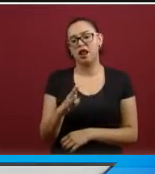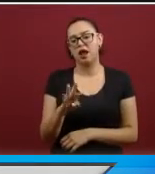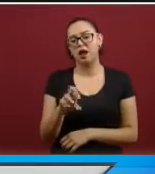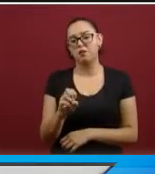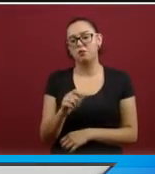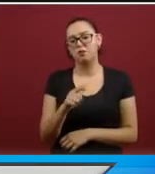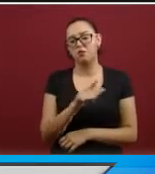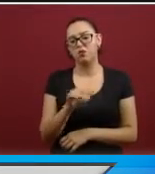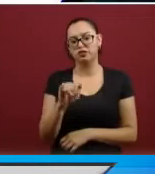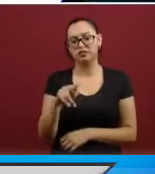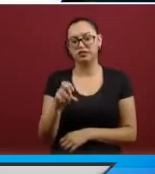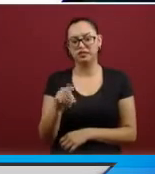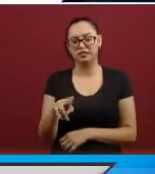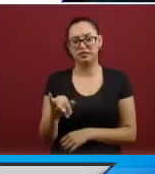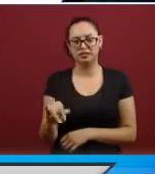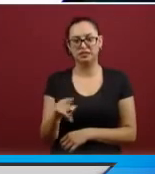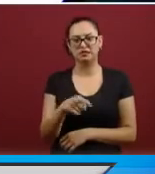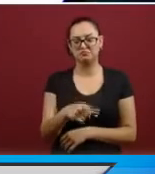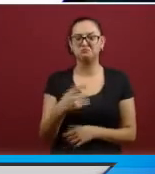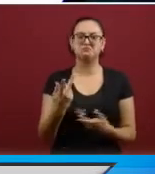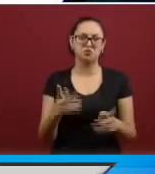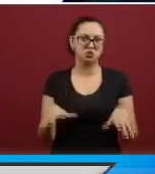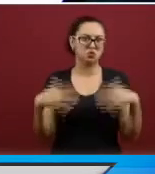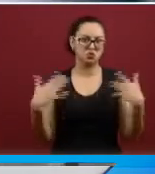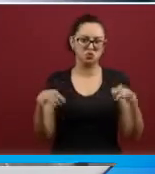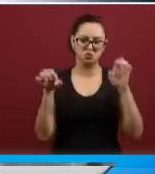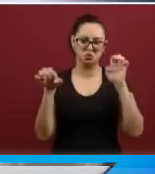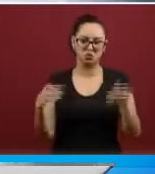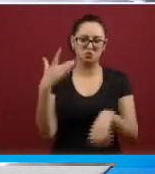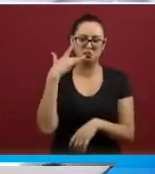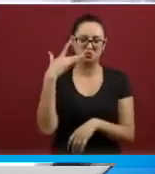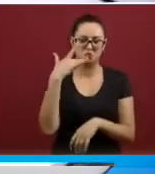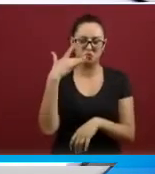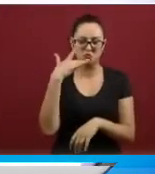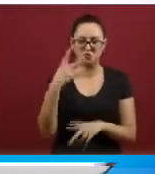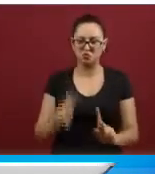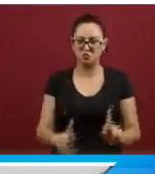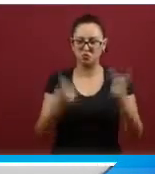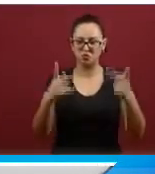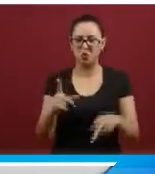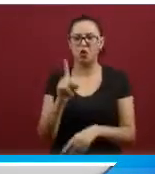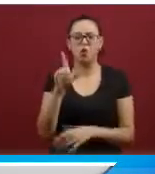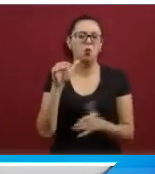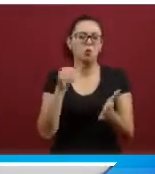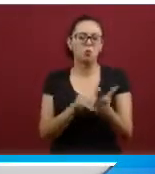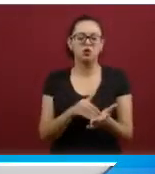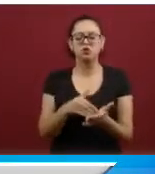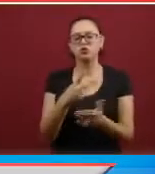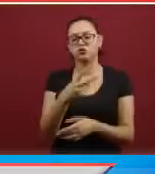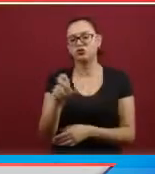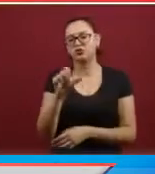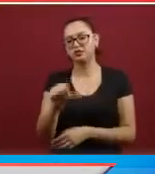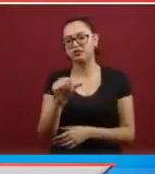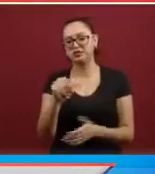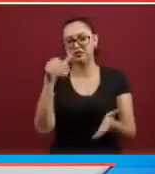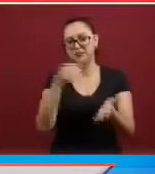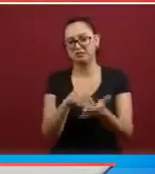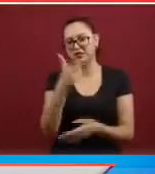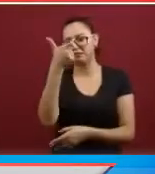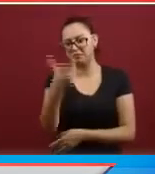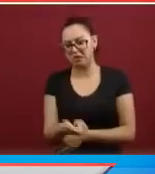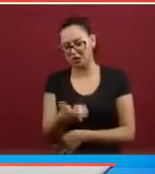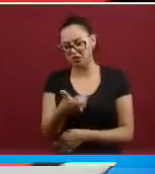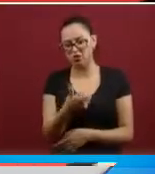en beneficio de las zonas marginadas en el país, informó Ricardo Rodríguez, titular del Servicio de Administración y Enajenación de Bienes, quien será